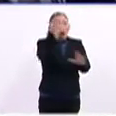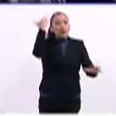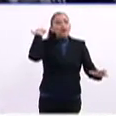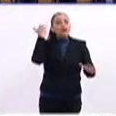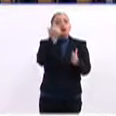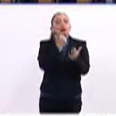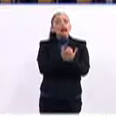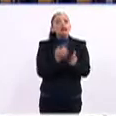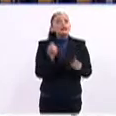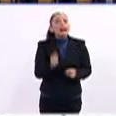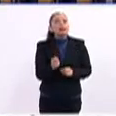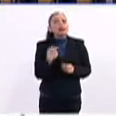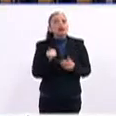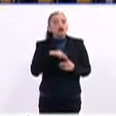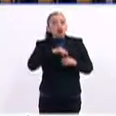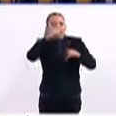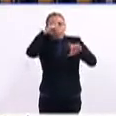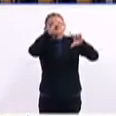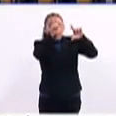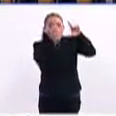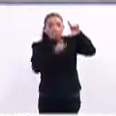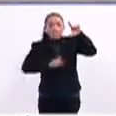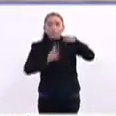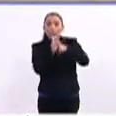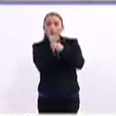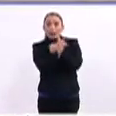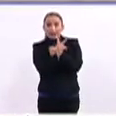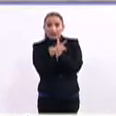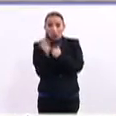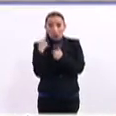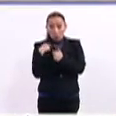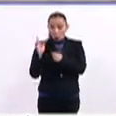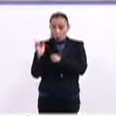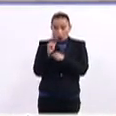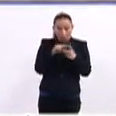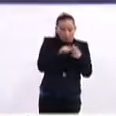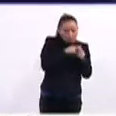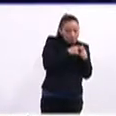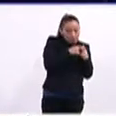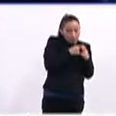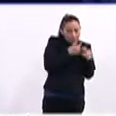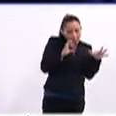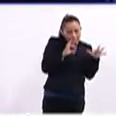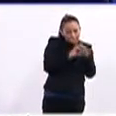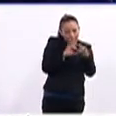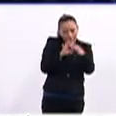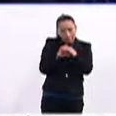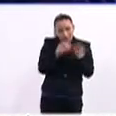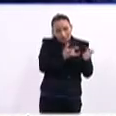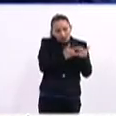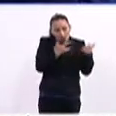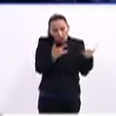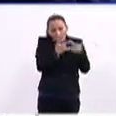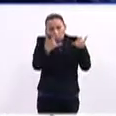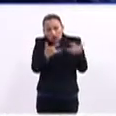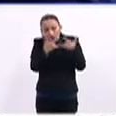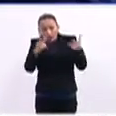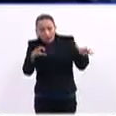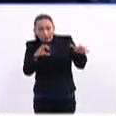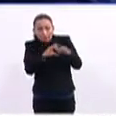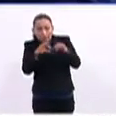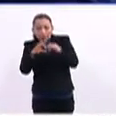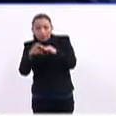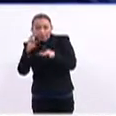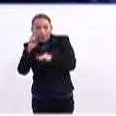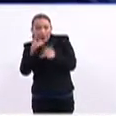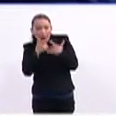ciudad y como nación. Cuando la raíz hilvanaba todos estos momentos, pues